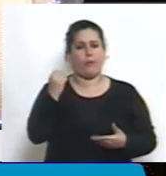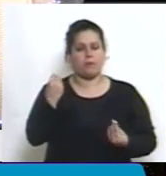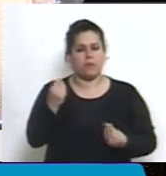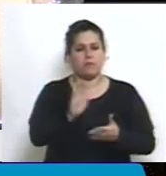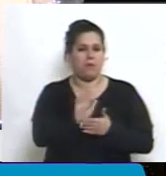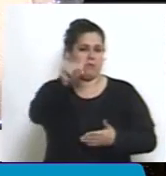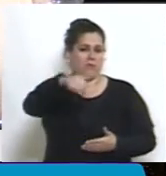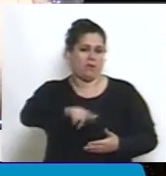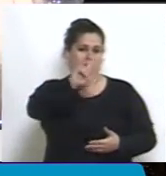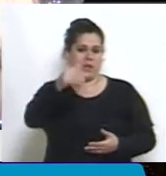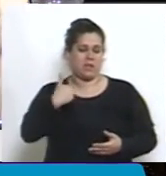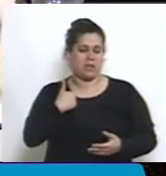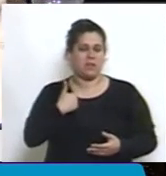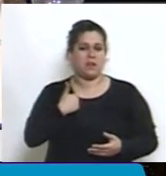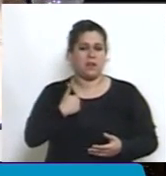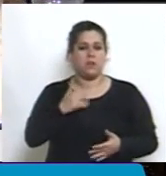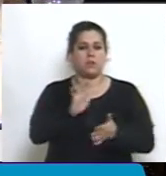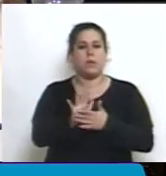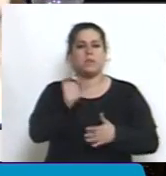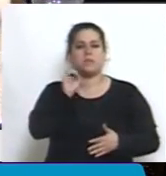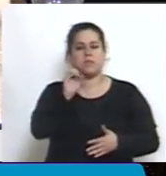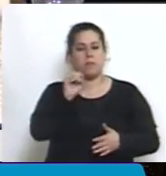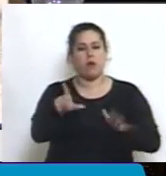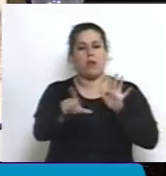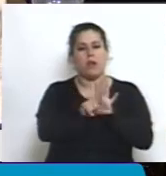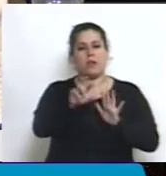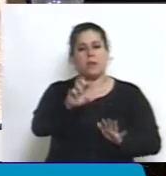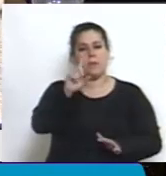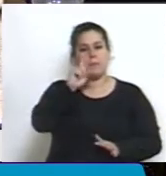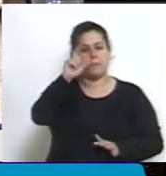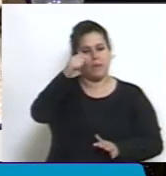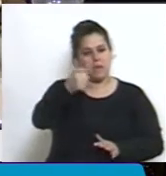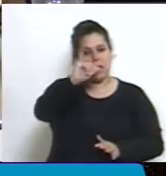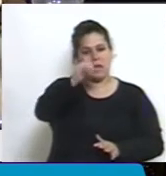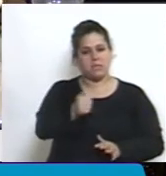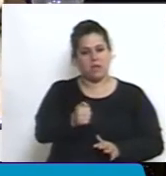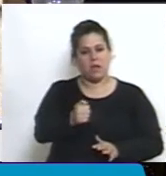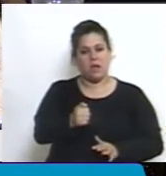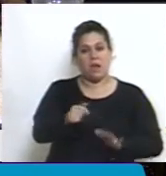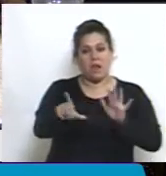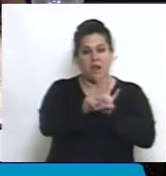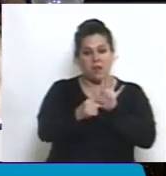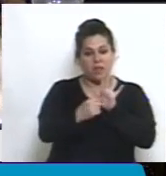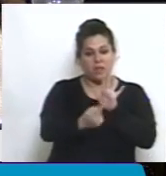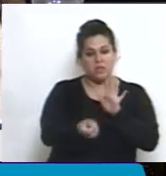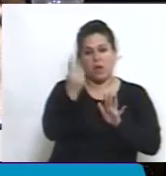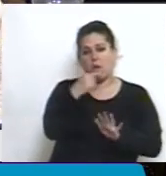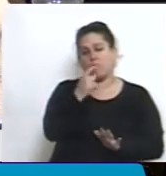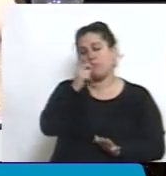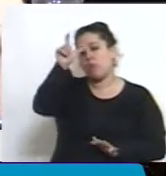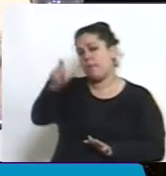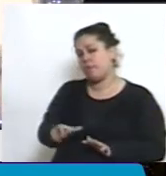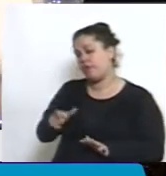la Argentina, que fue lo que se llamó la Ley Piazza. La Ley Piazza establecía que cuando alguien